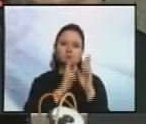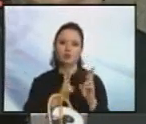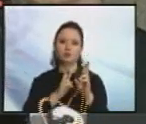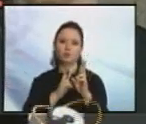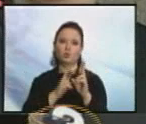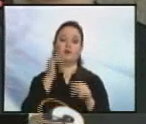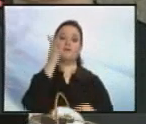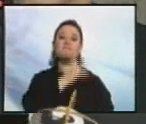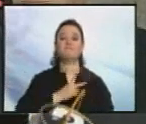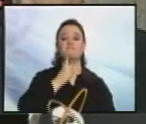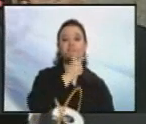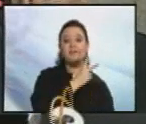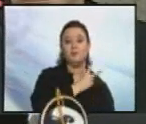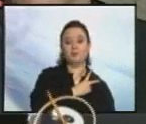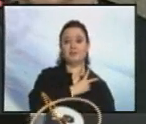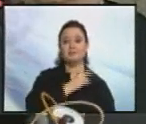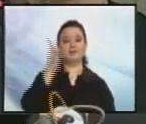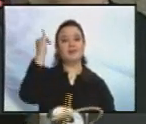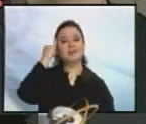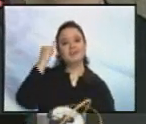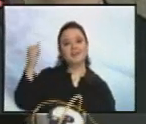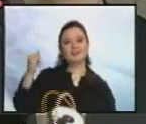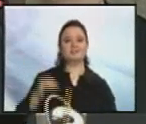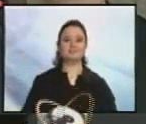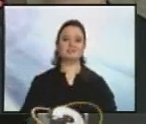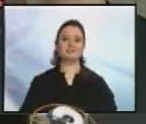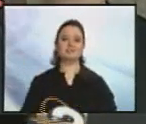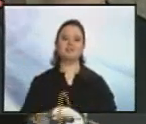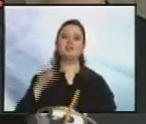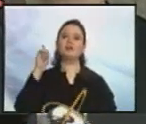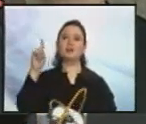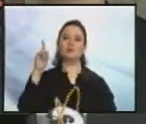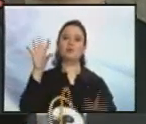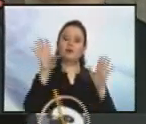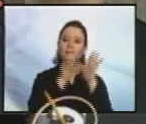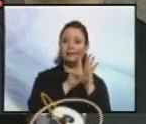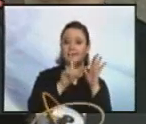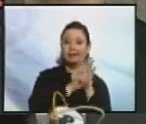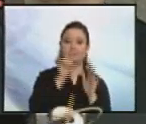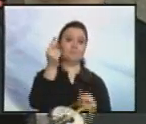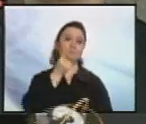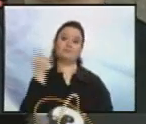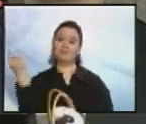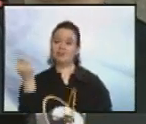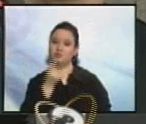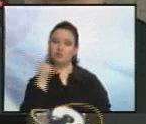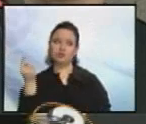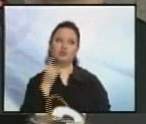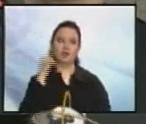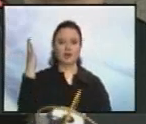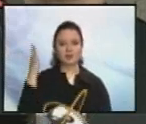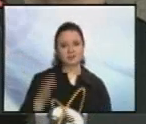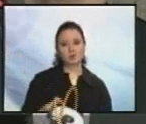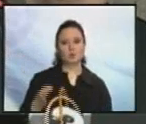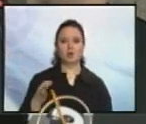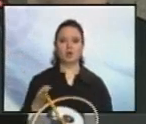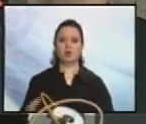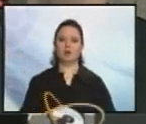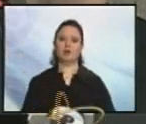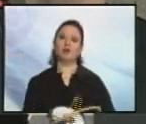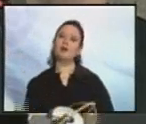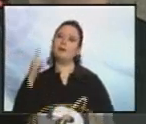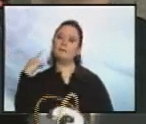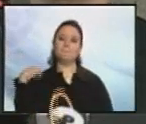sus valores y principios que una constitución de todos garantiza para